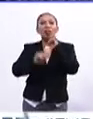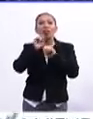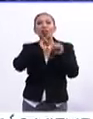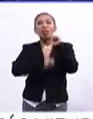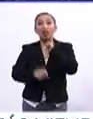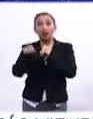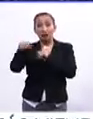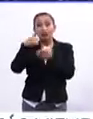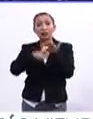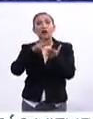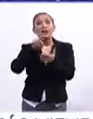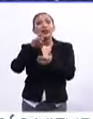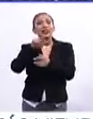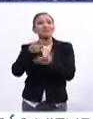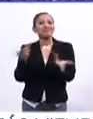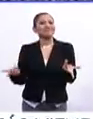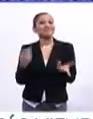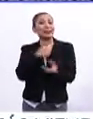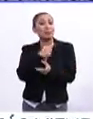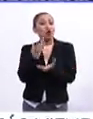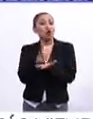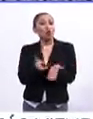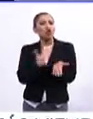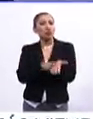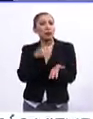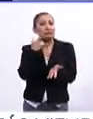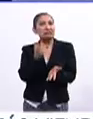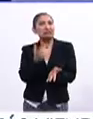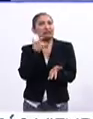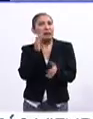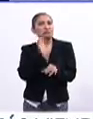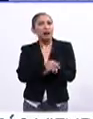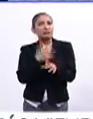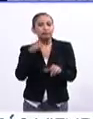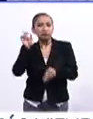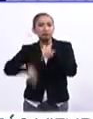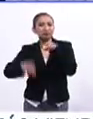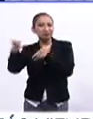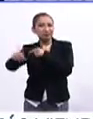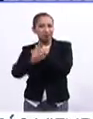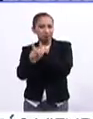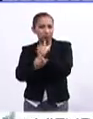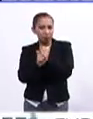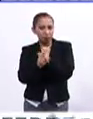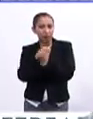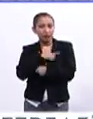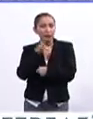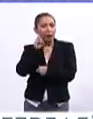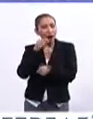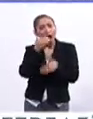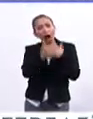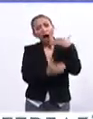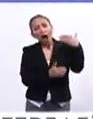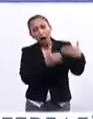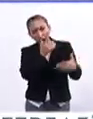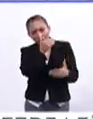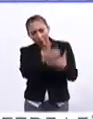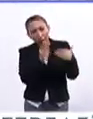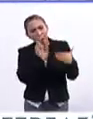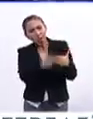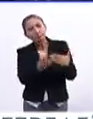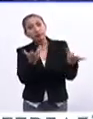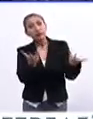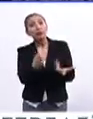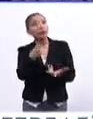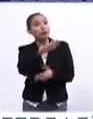también en las redes sociales. Entonces hay que hacer un doble esfuerzo ahora para contrarrestar eso. Puede encontrar avances que se